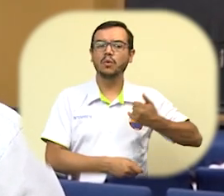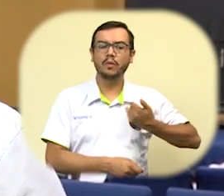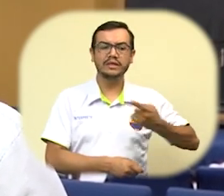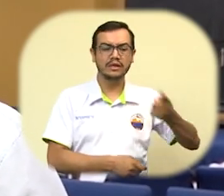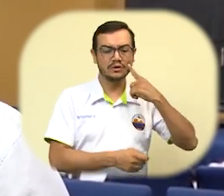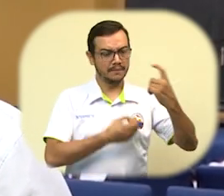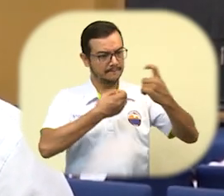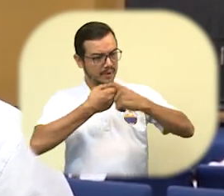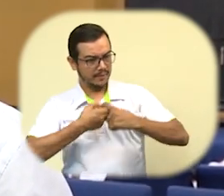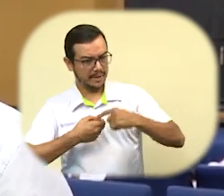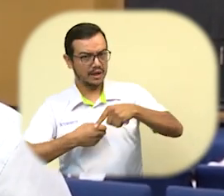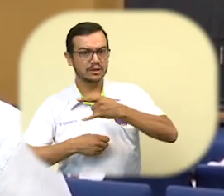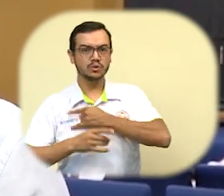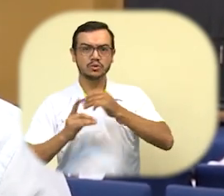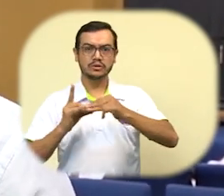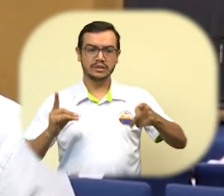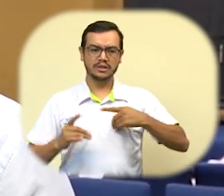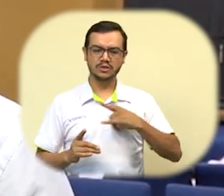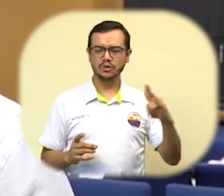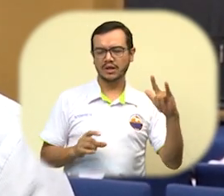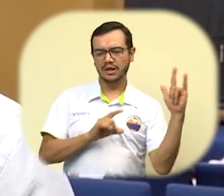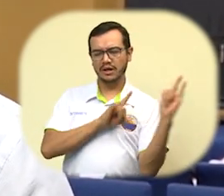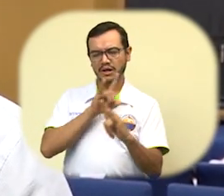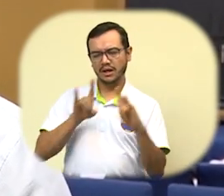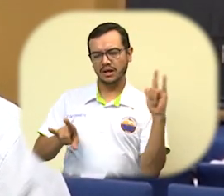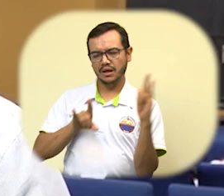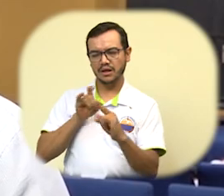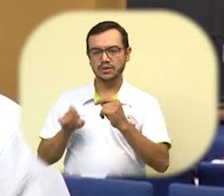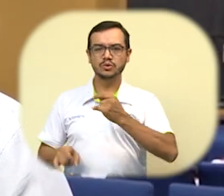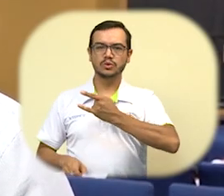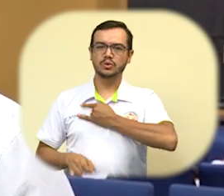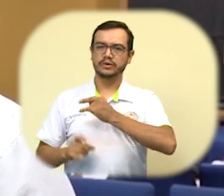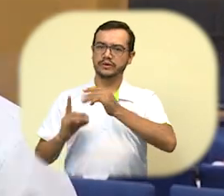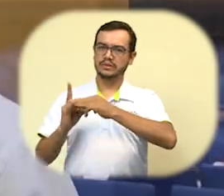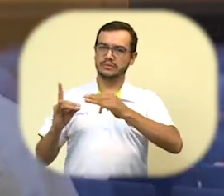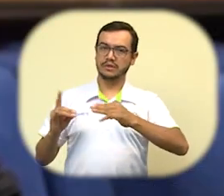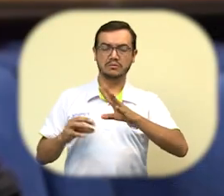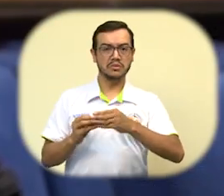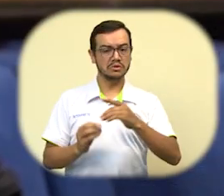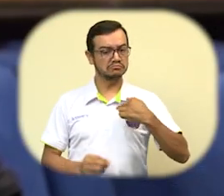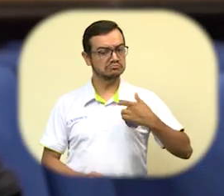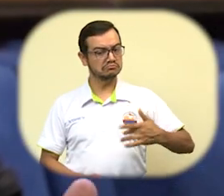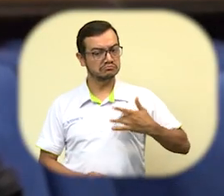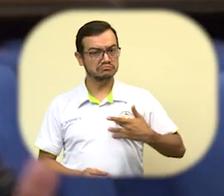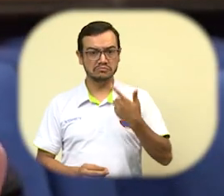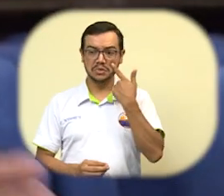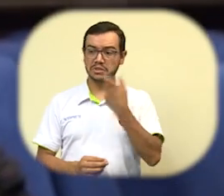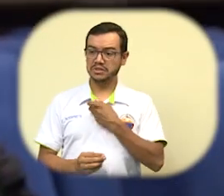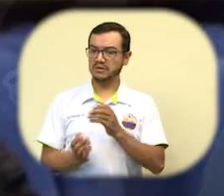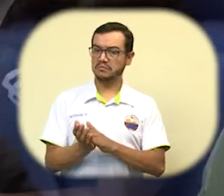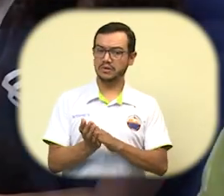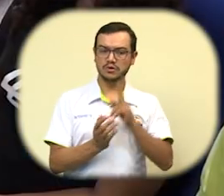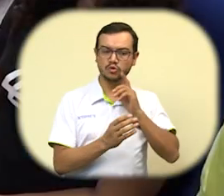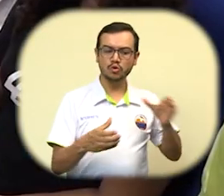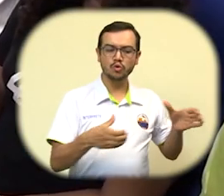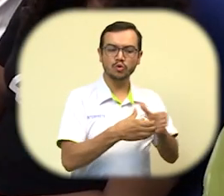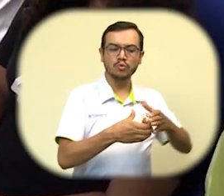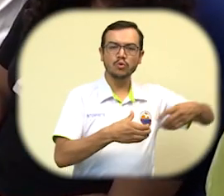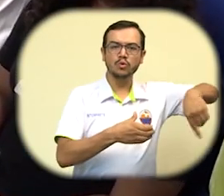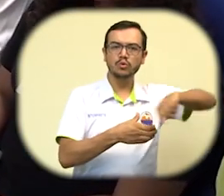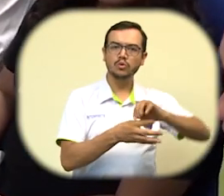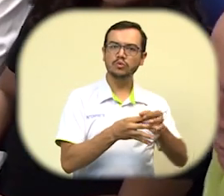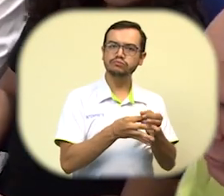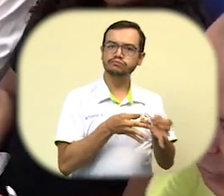en la universidad y que quieren mucho la Universidad del Magdalena, y se ha visto con buenos ojos por los sectores críticos